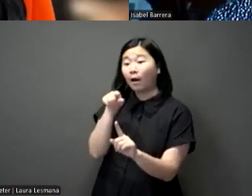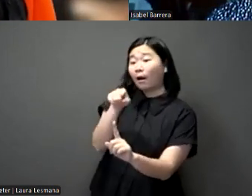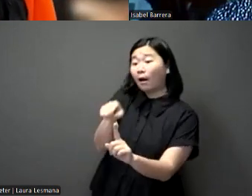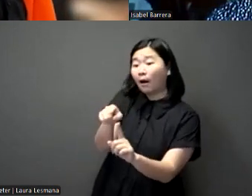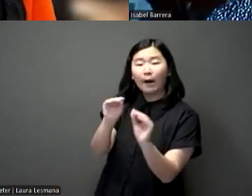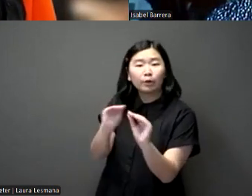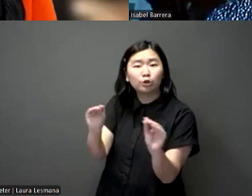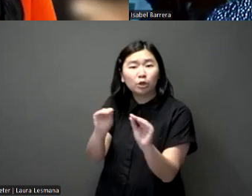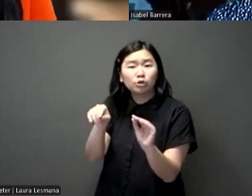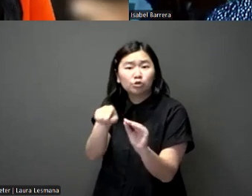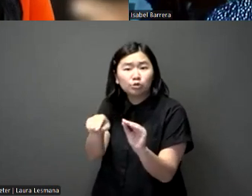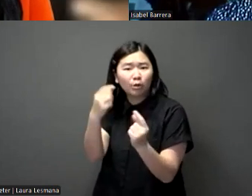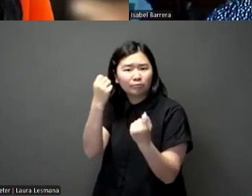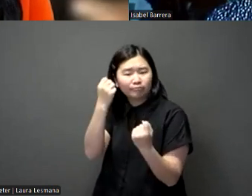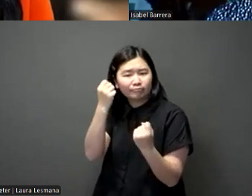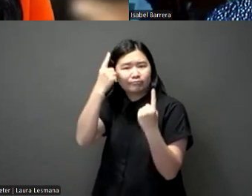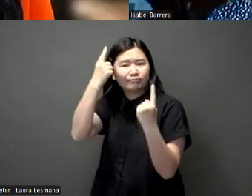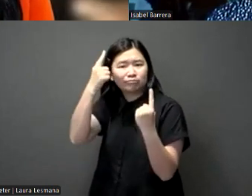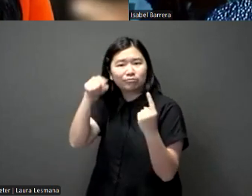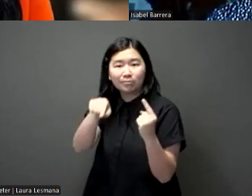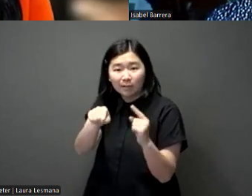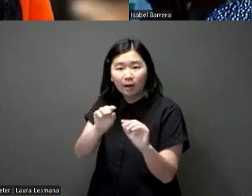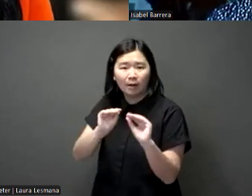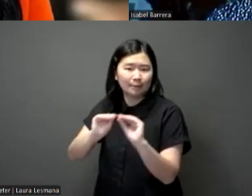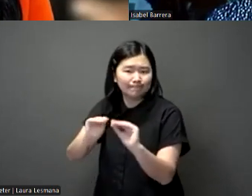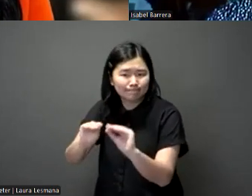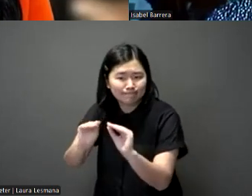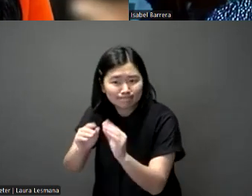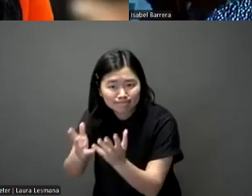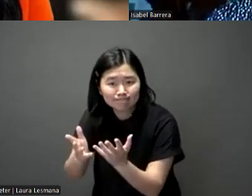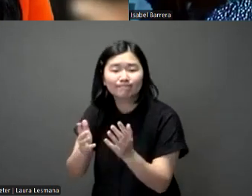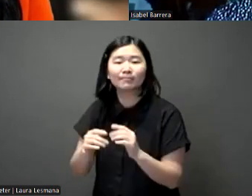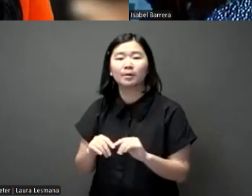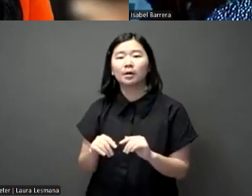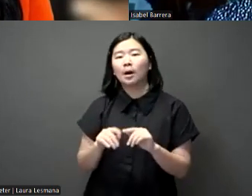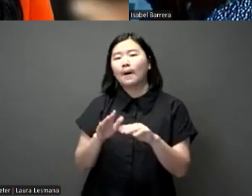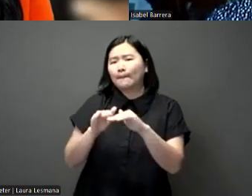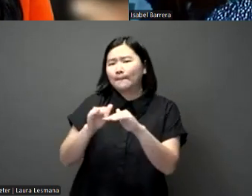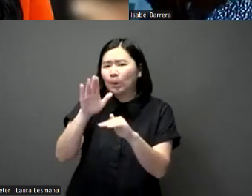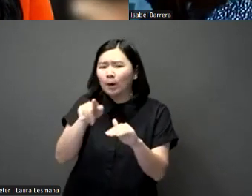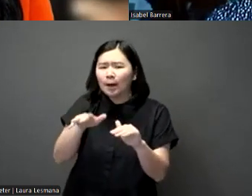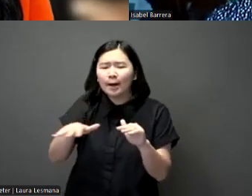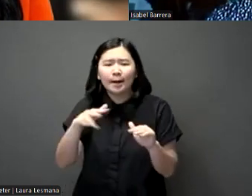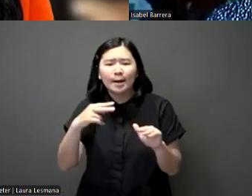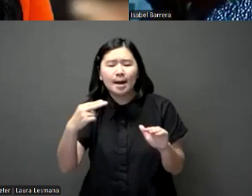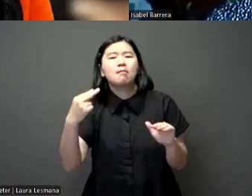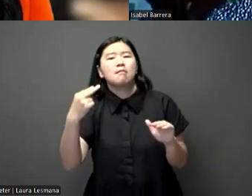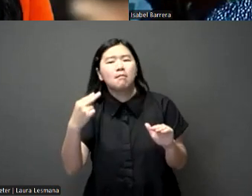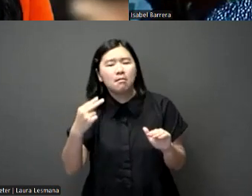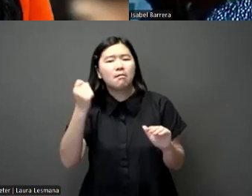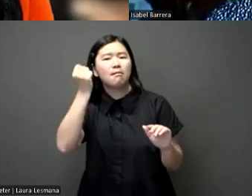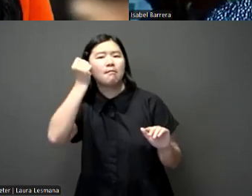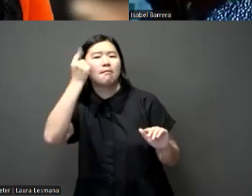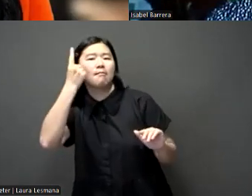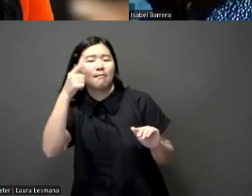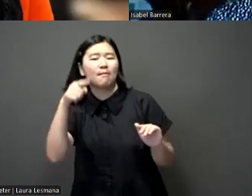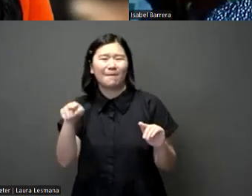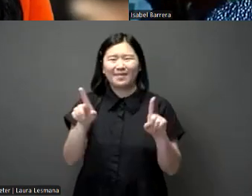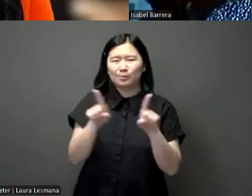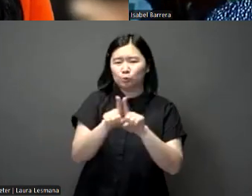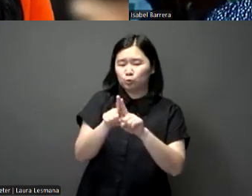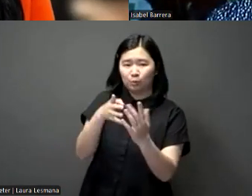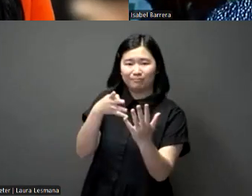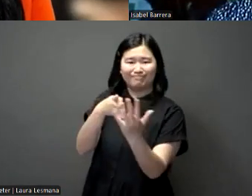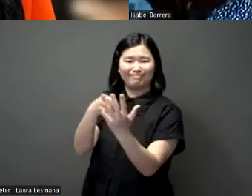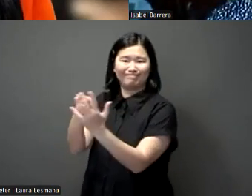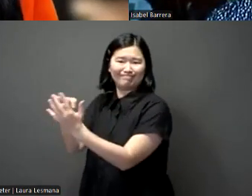a sensibilización, a tamizaje, a la importancia de los tratamientos de las lesiones preinvasoras y a los seguimientos. Entonces, va a